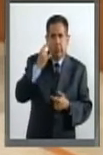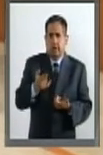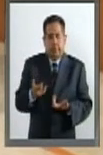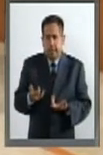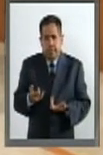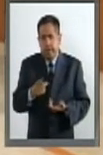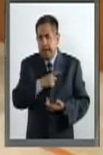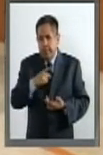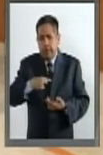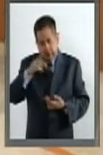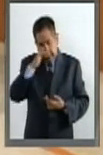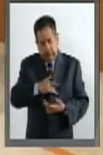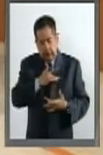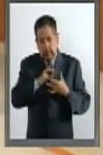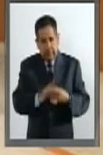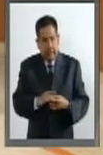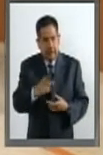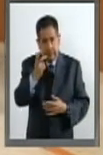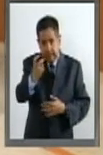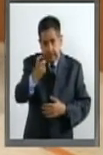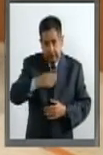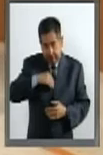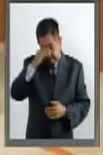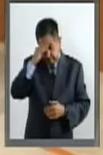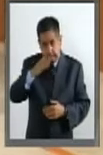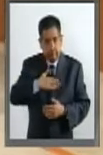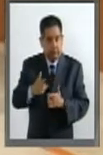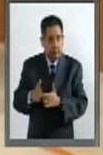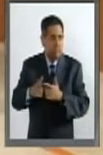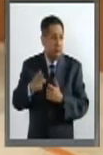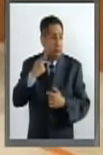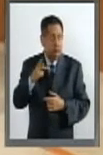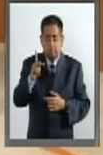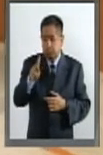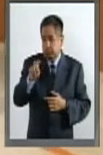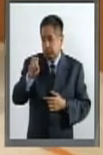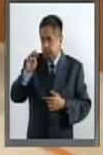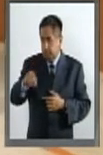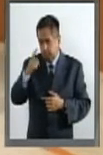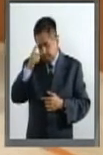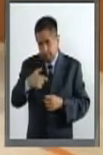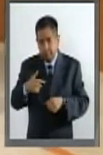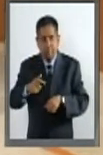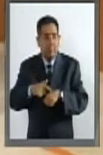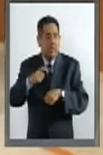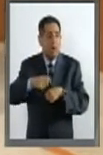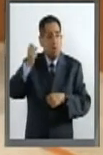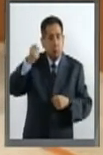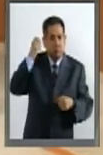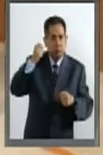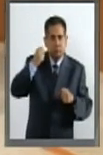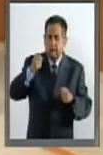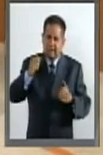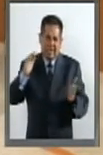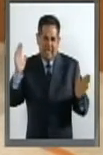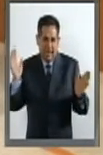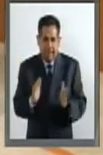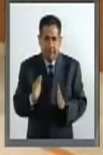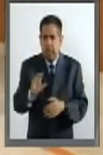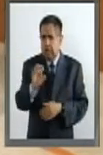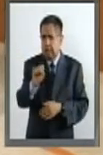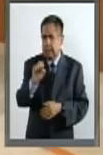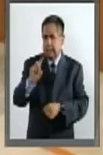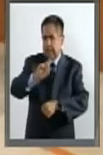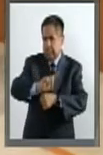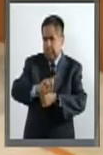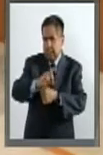ser sensibles a ello. Por ello, en El Verde estamos proponiendo reducir los tiempos de campaña a 60 días en las